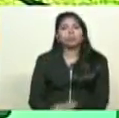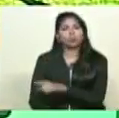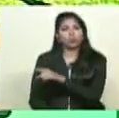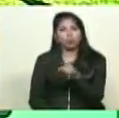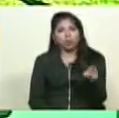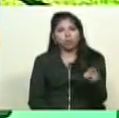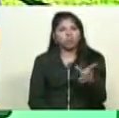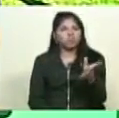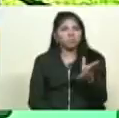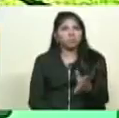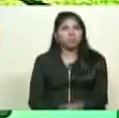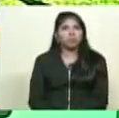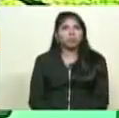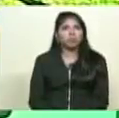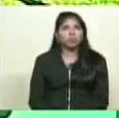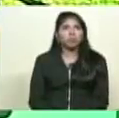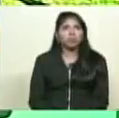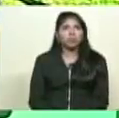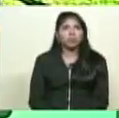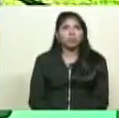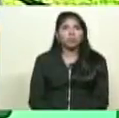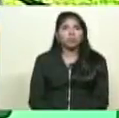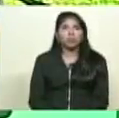dirigentas, cuadros,